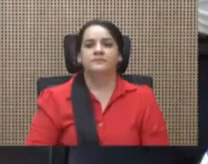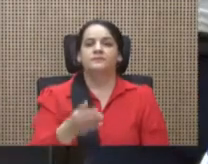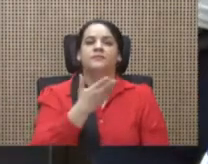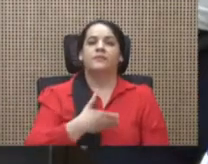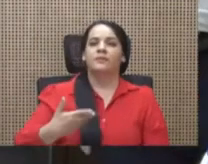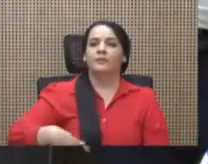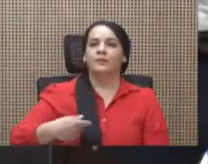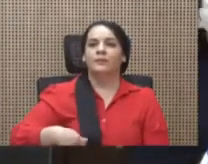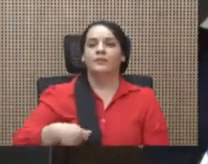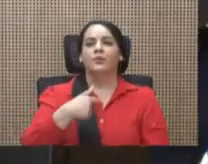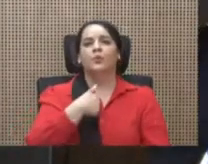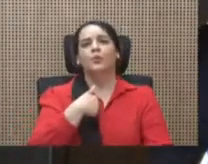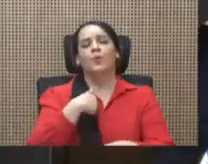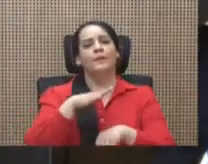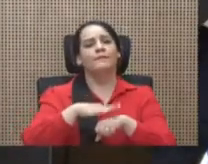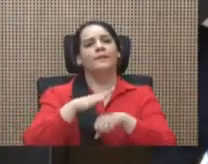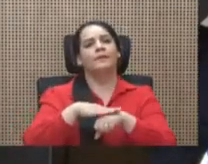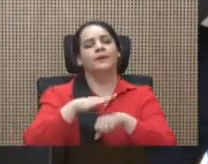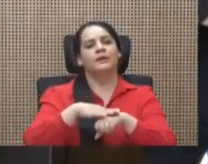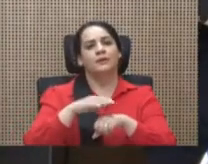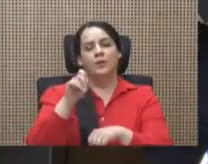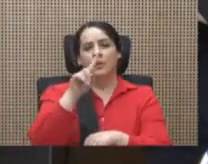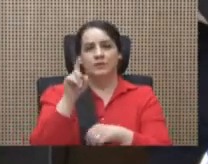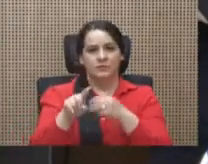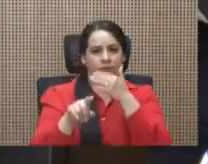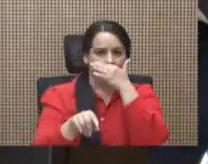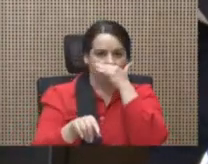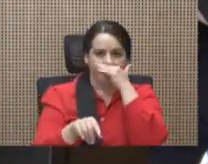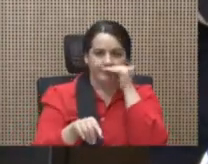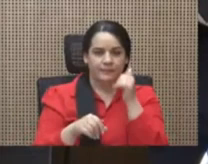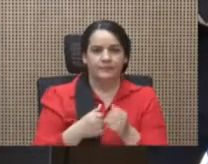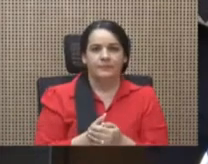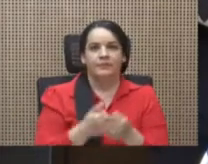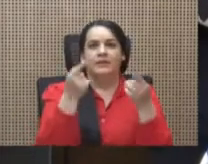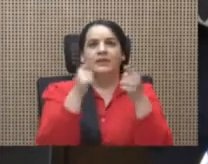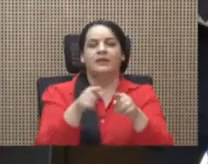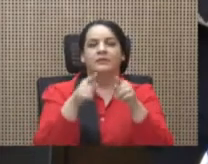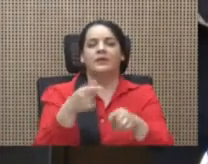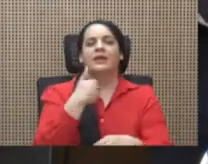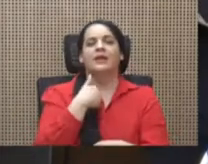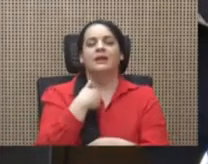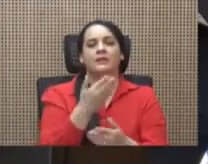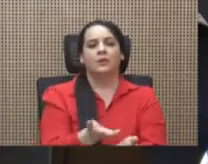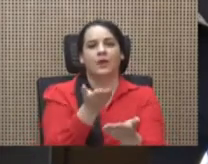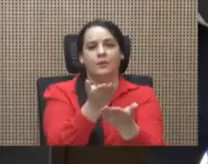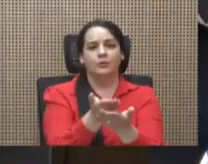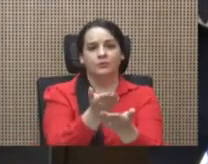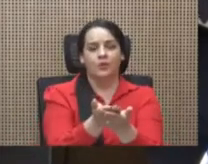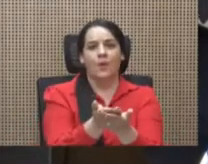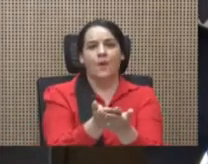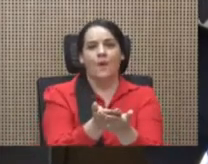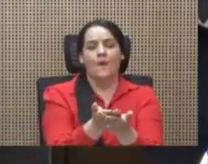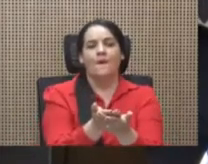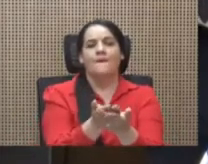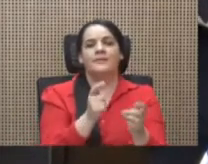Presidente, me permito cuestionar el hecho de que haya una moción presentada primero en